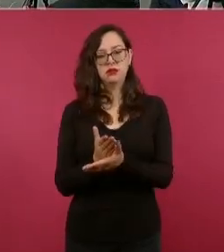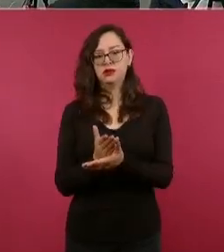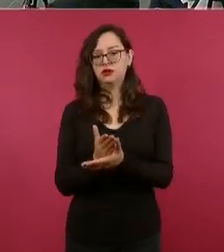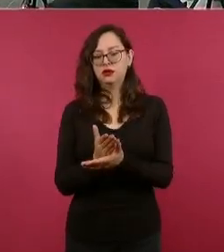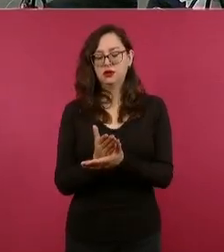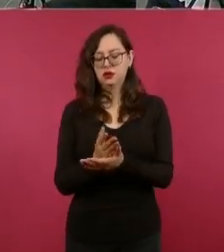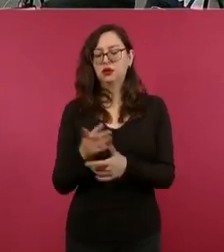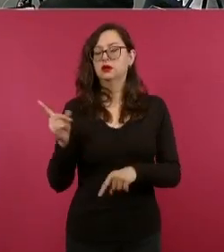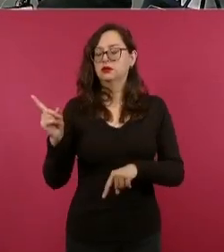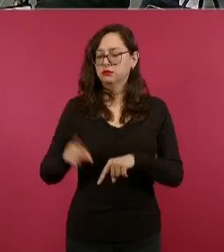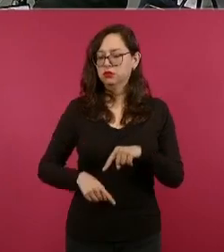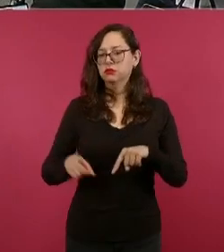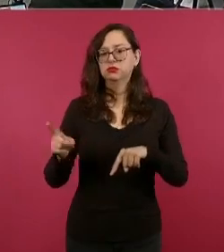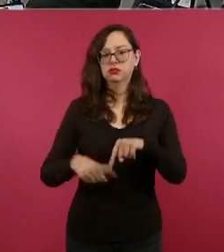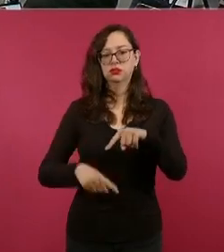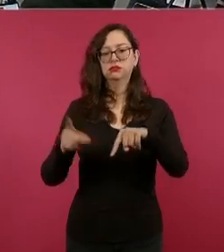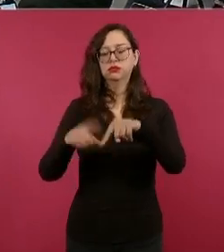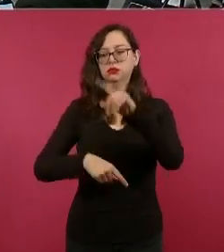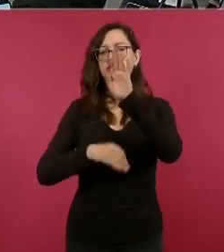lo estamos quitando.